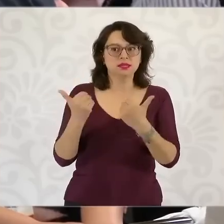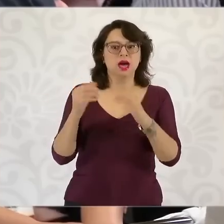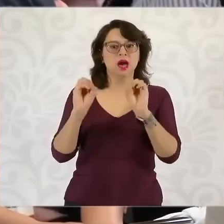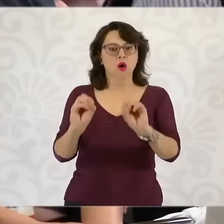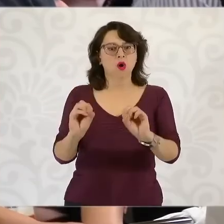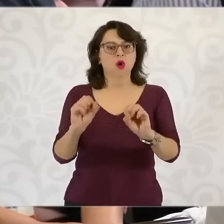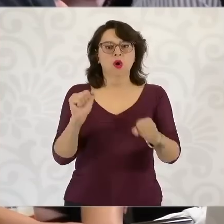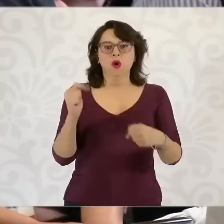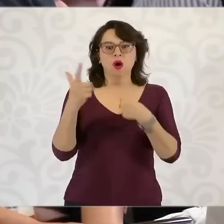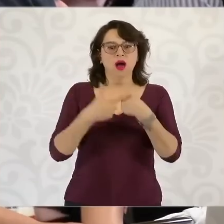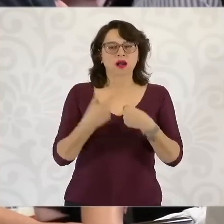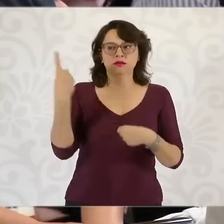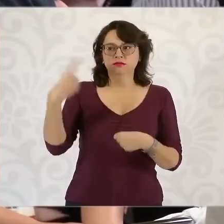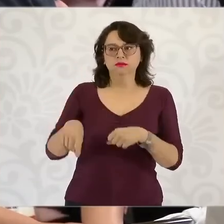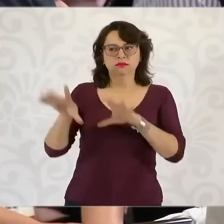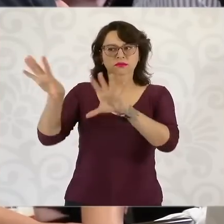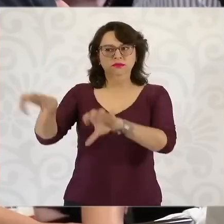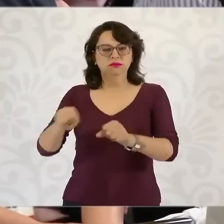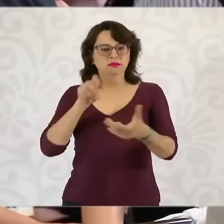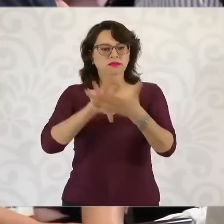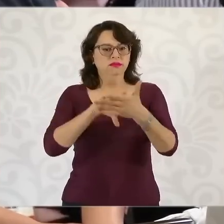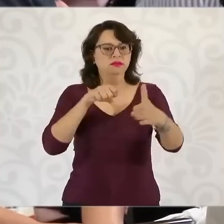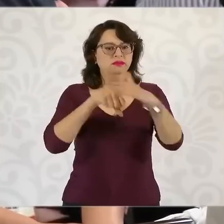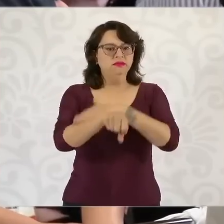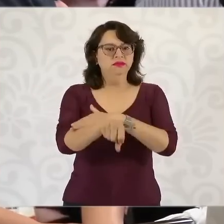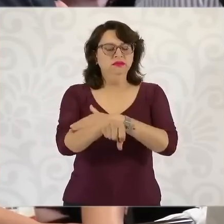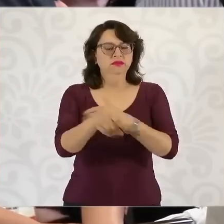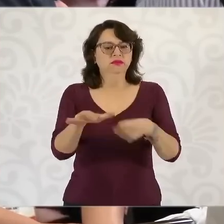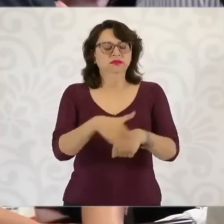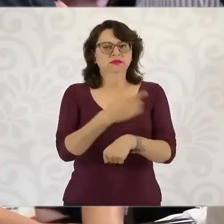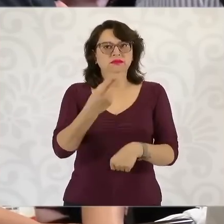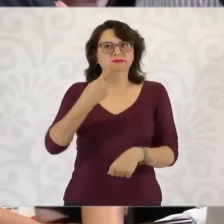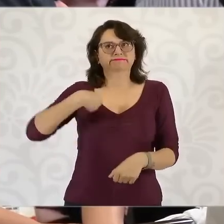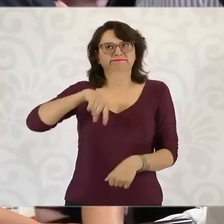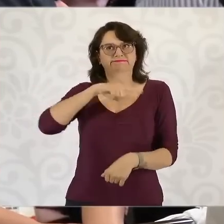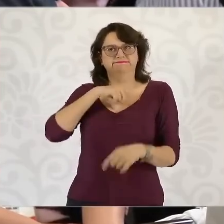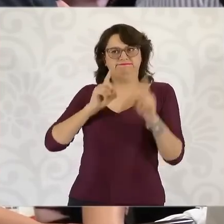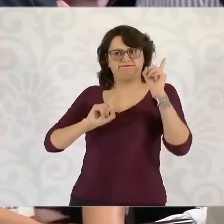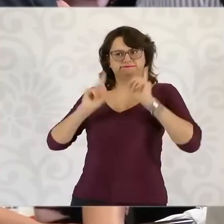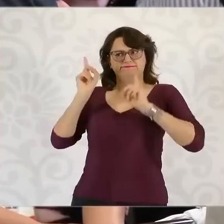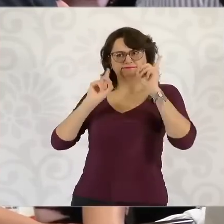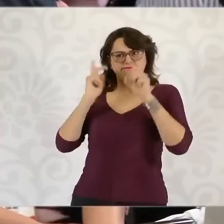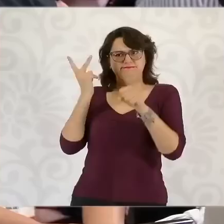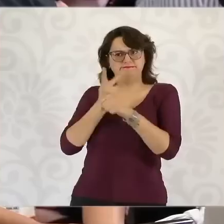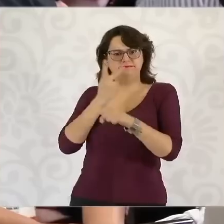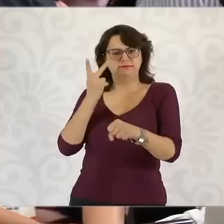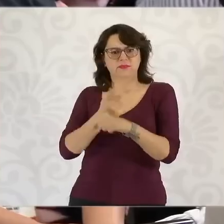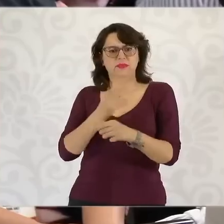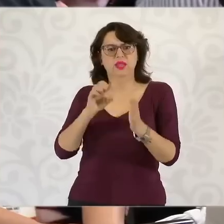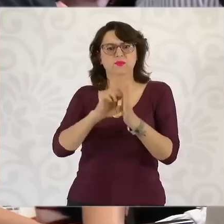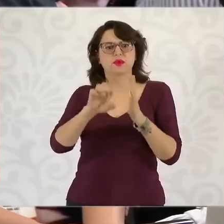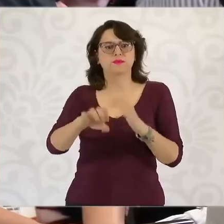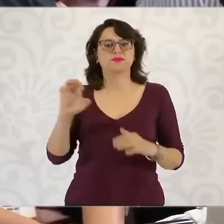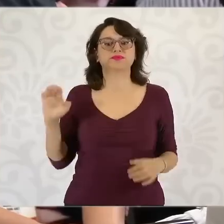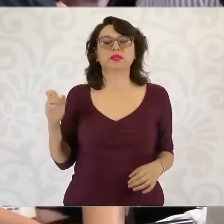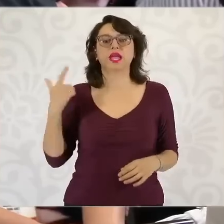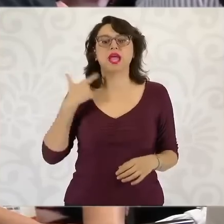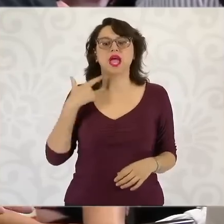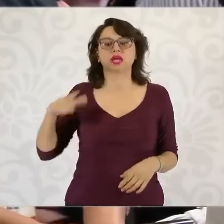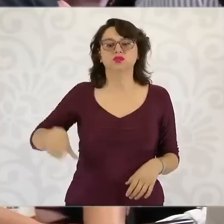algún tipo de orden de aprehensión? Porque muchos nos preguntamos qué pasa, por ejemplo, con el exgobernador